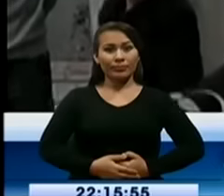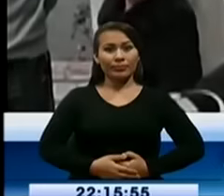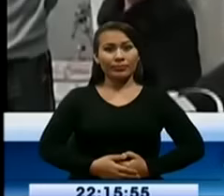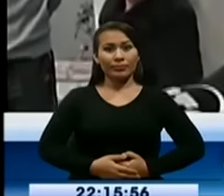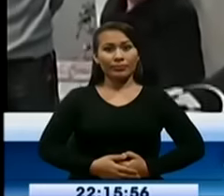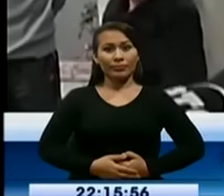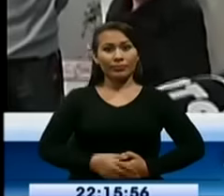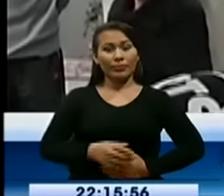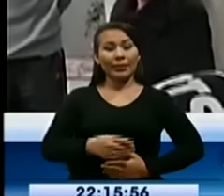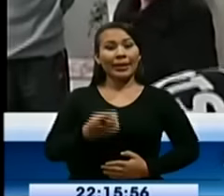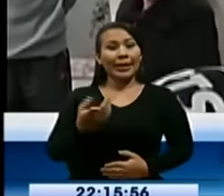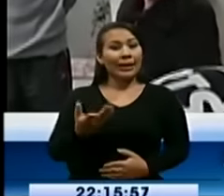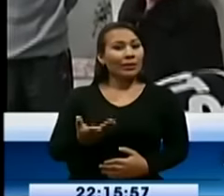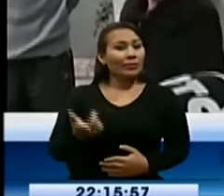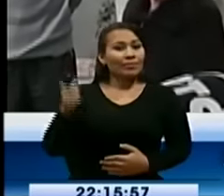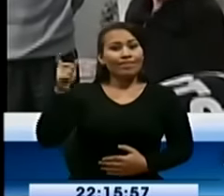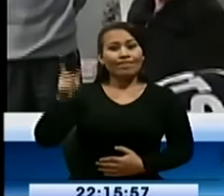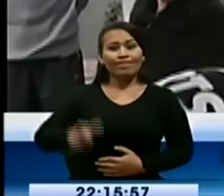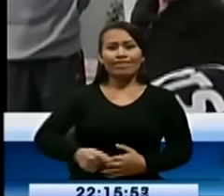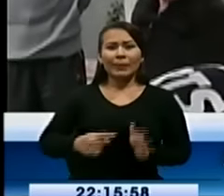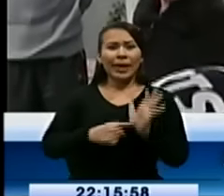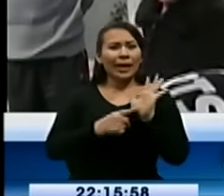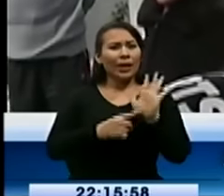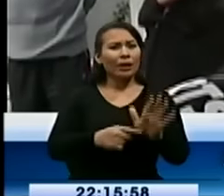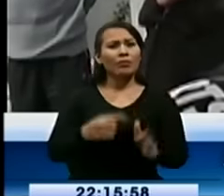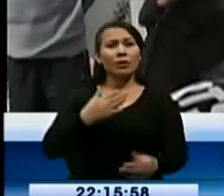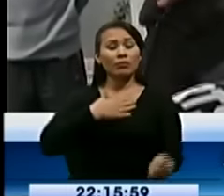Una persona tan ejemplar, un hermano